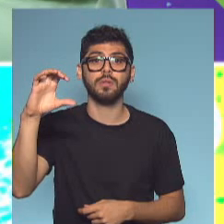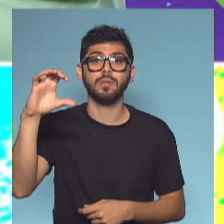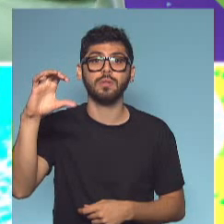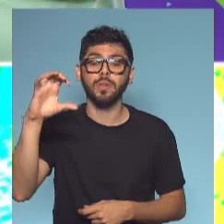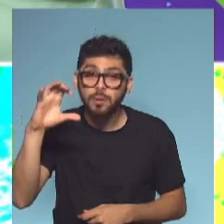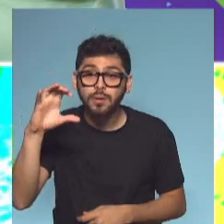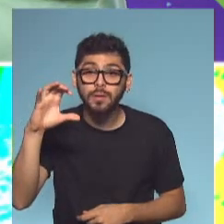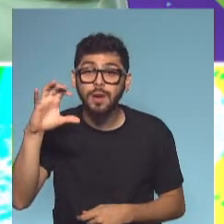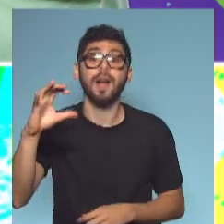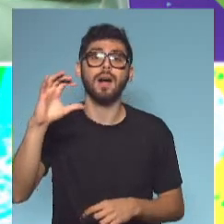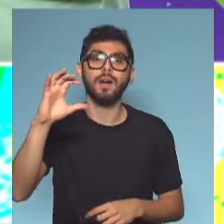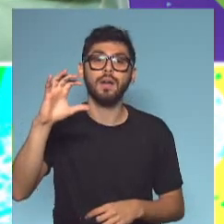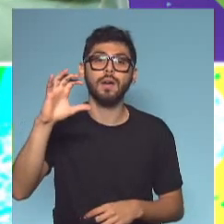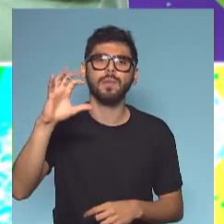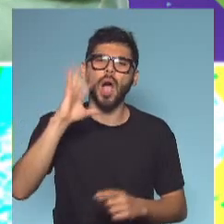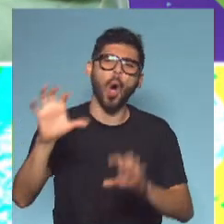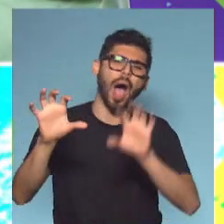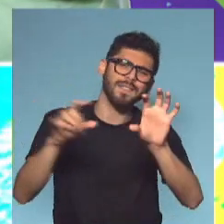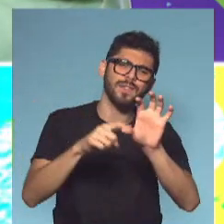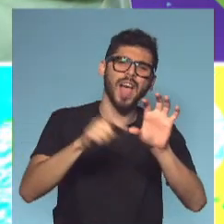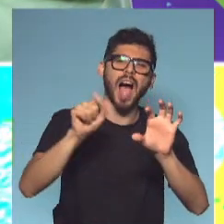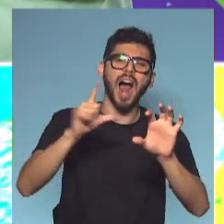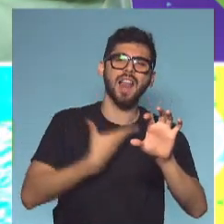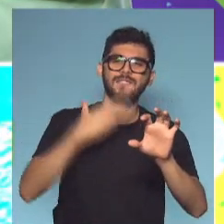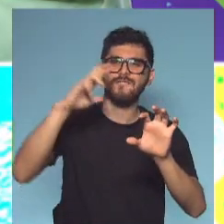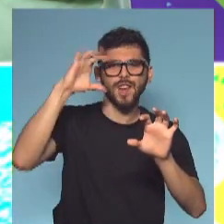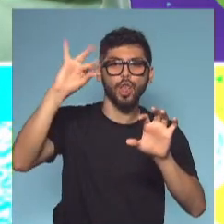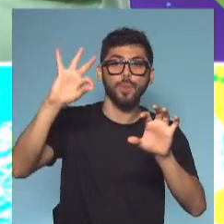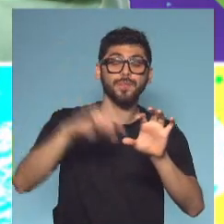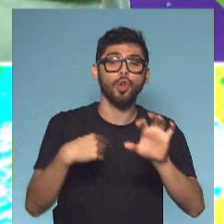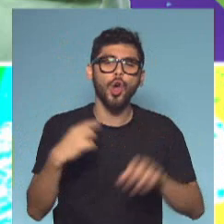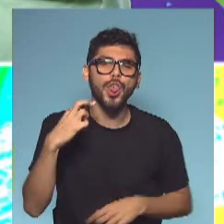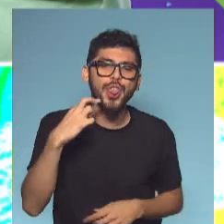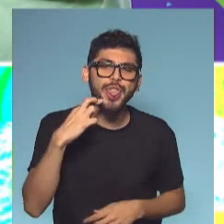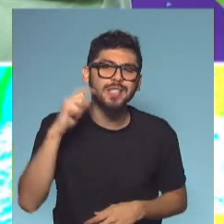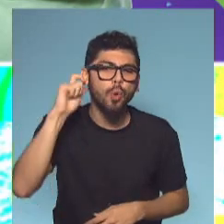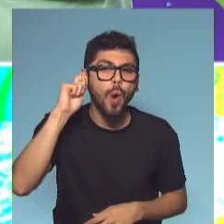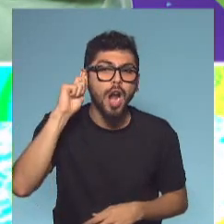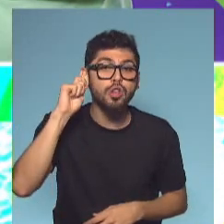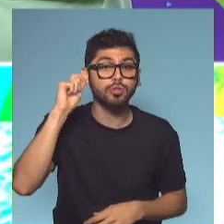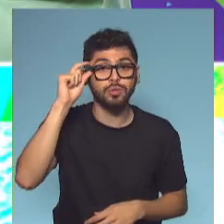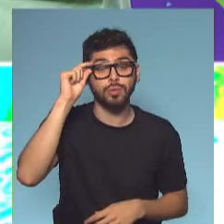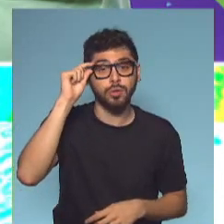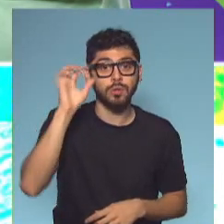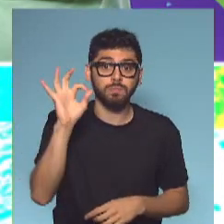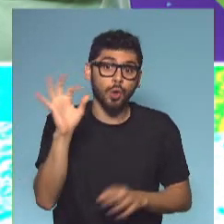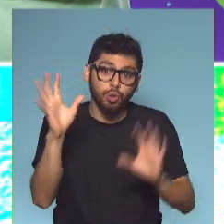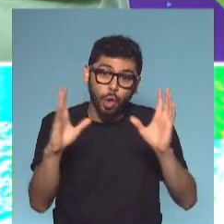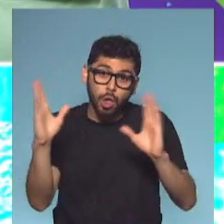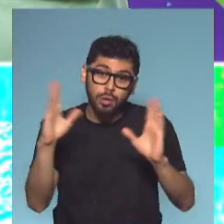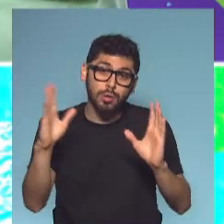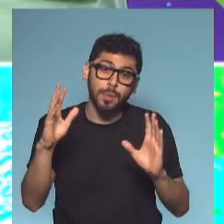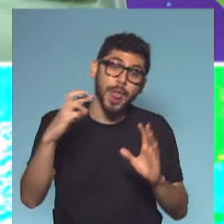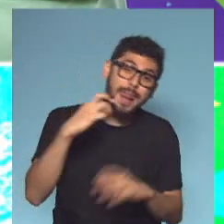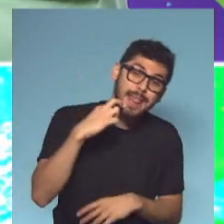¿Aló? Sí, Alfredo, a ver cuántos años tenés vos. Yo tengo 19 años. 19 años, o sea, todos tienen entre 19